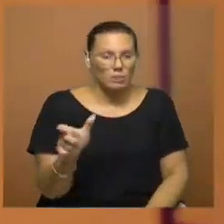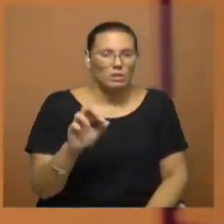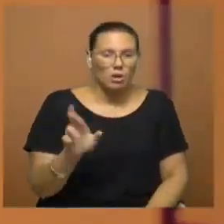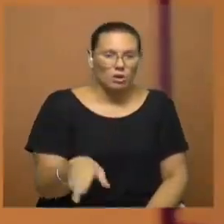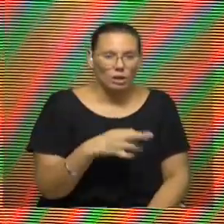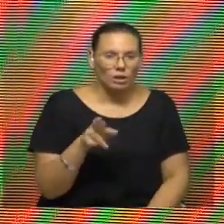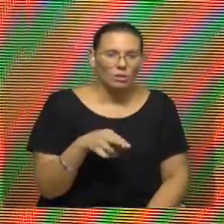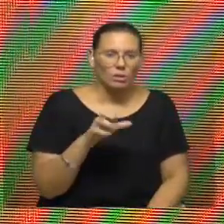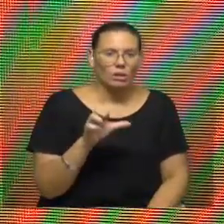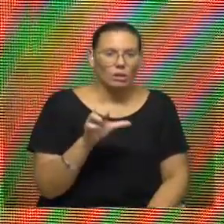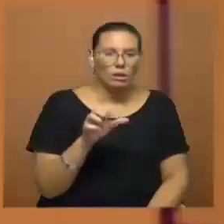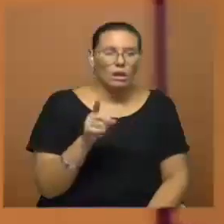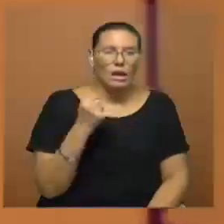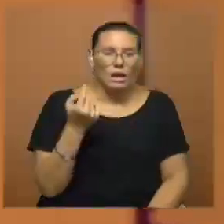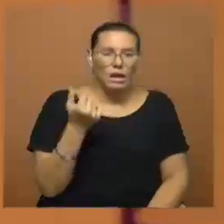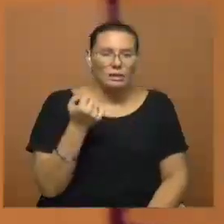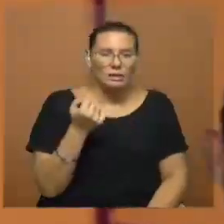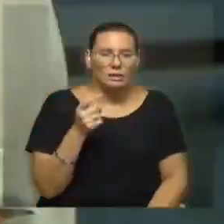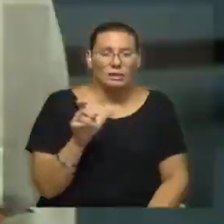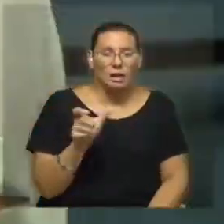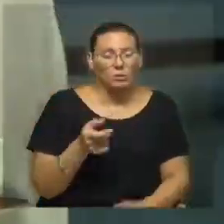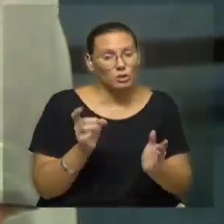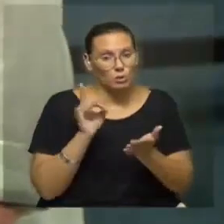qué complicado. Casi lo sacamos por el apellido.